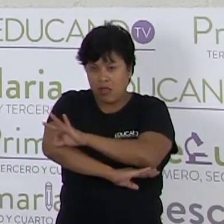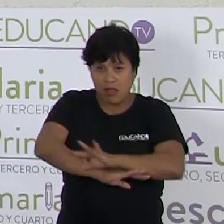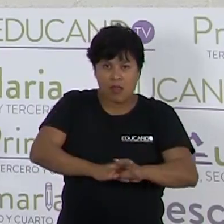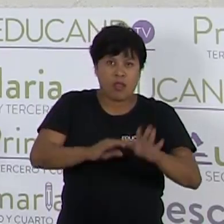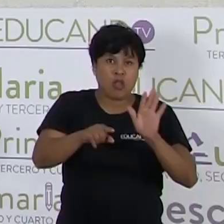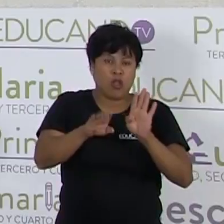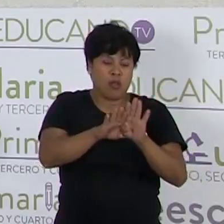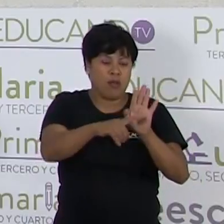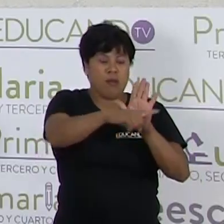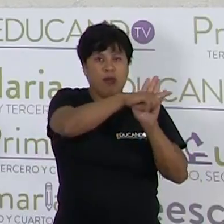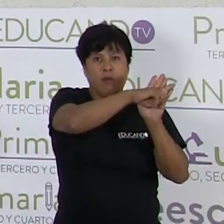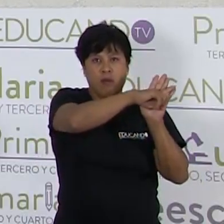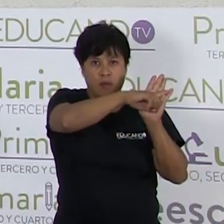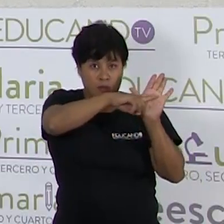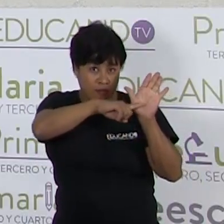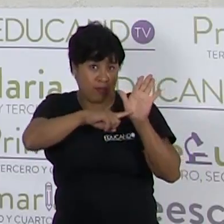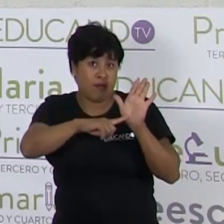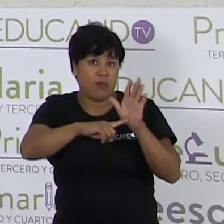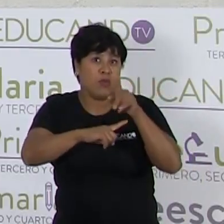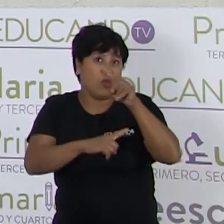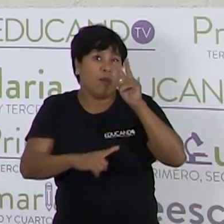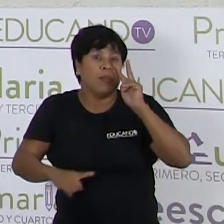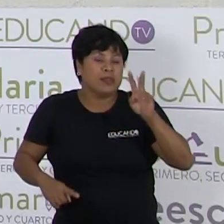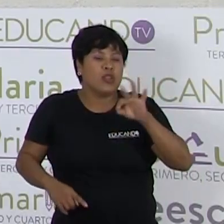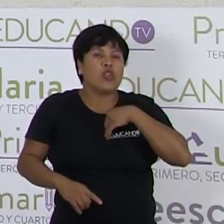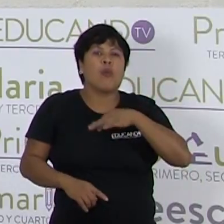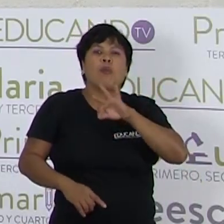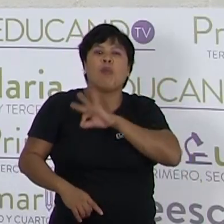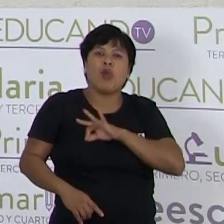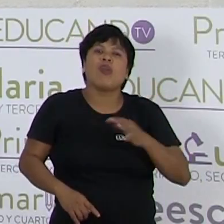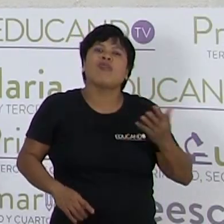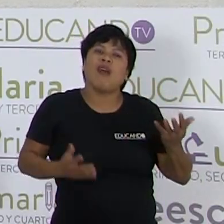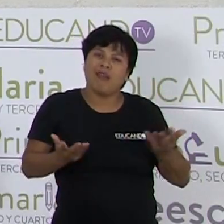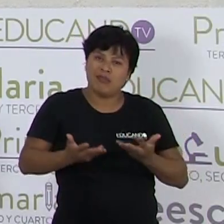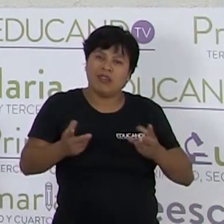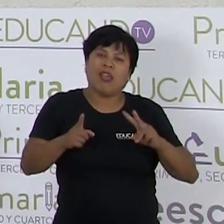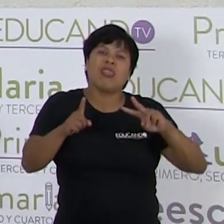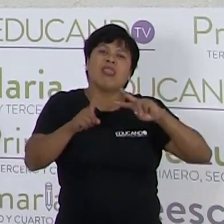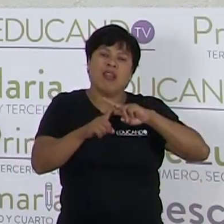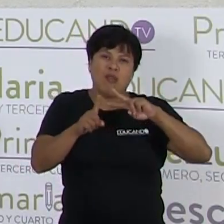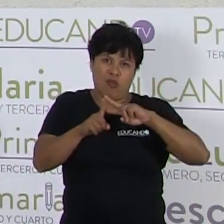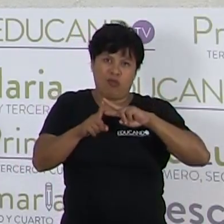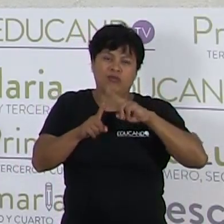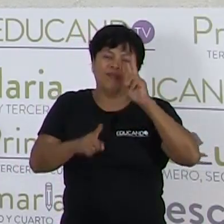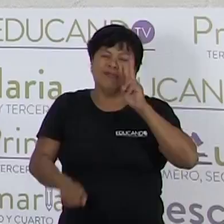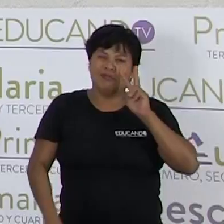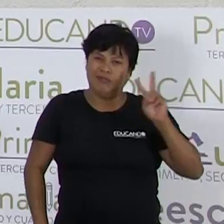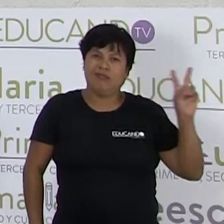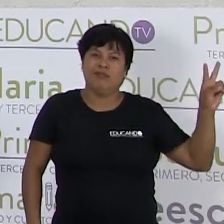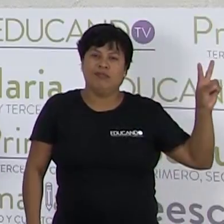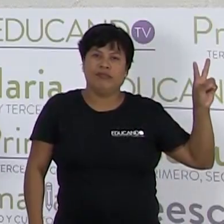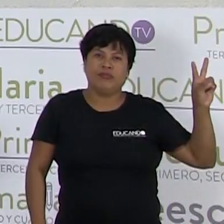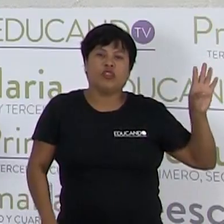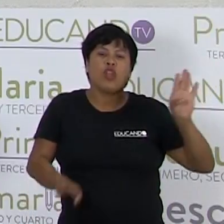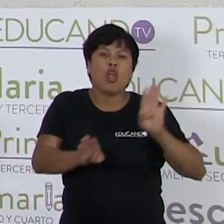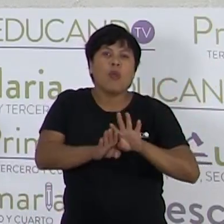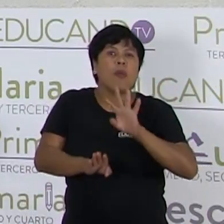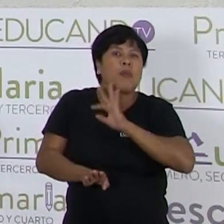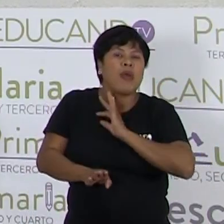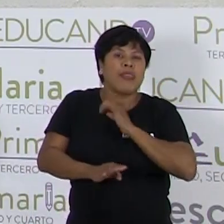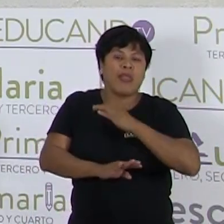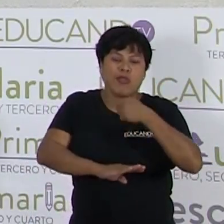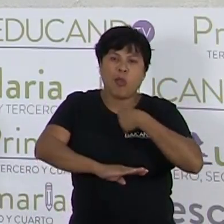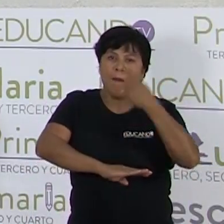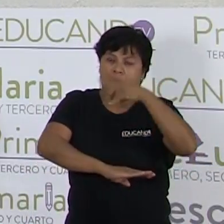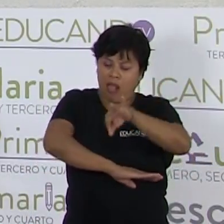líneas a estos cuadriláteros, yo puedo formar triángulos. Observa bien. ¿Cómo le tendría yo que hacer para que